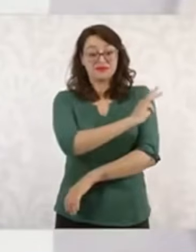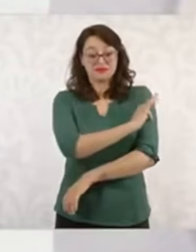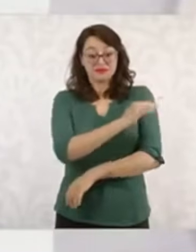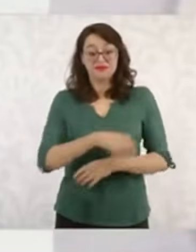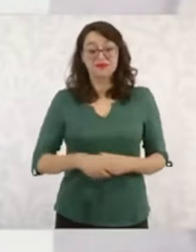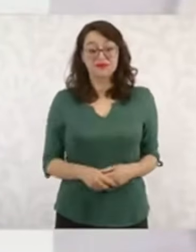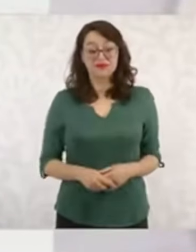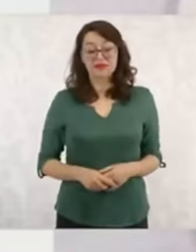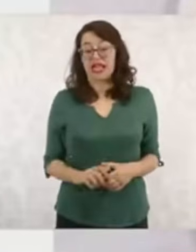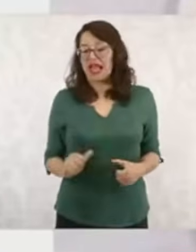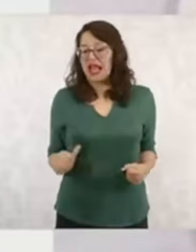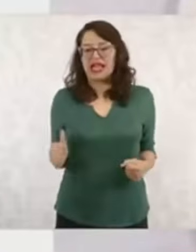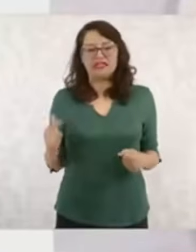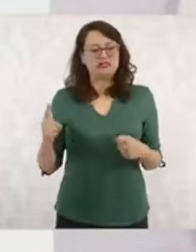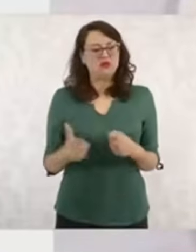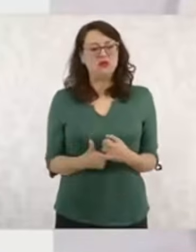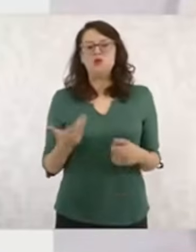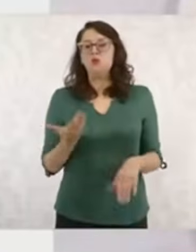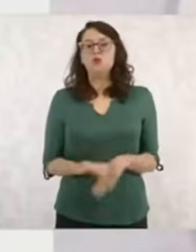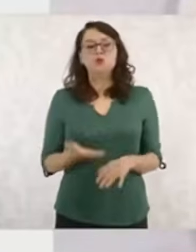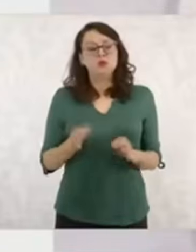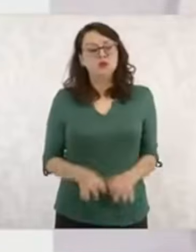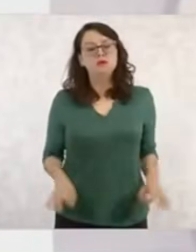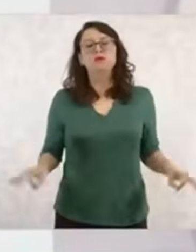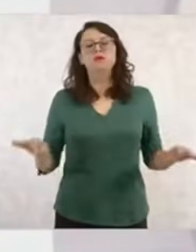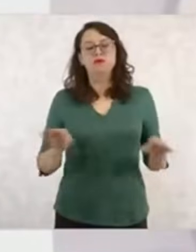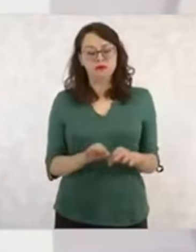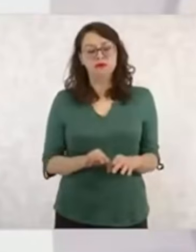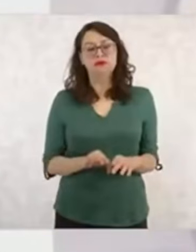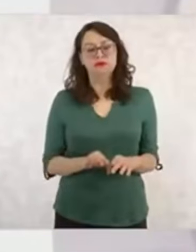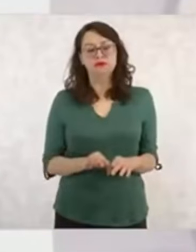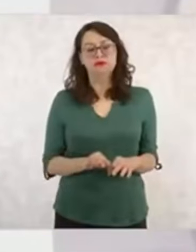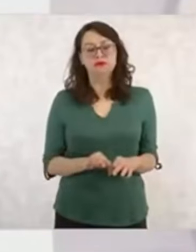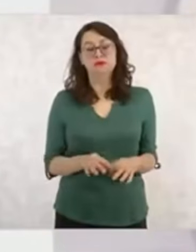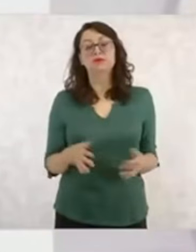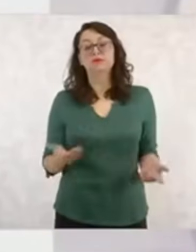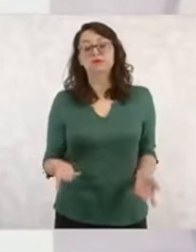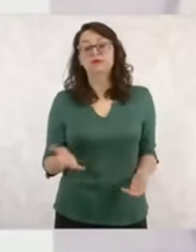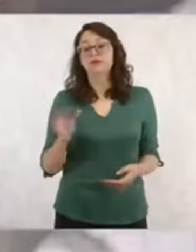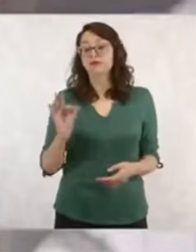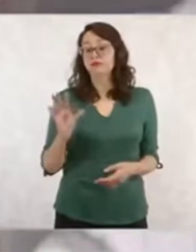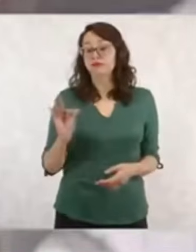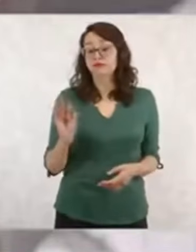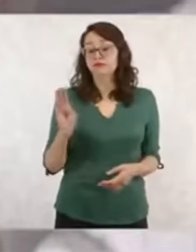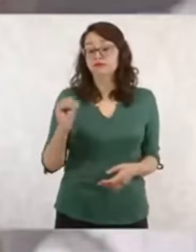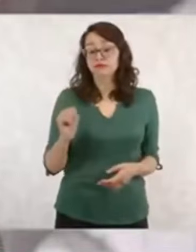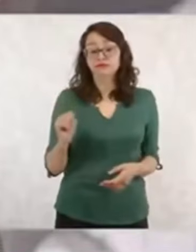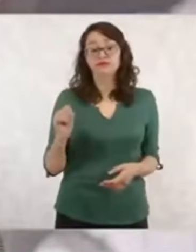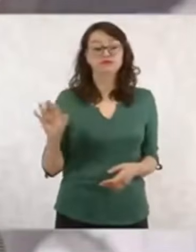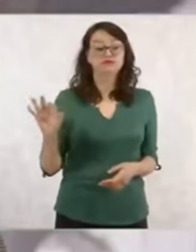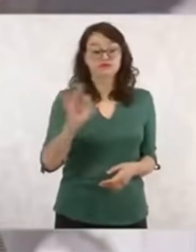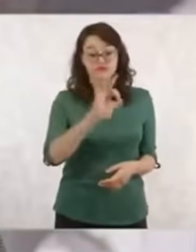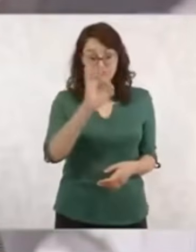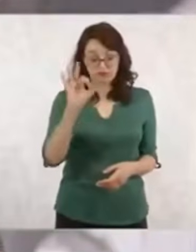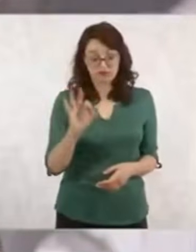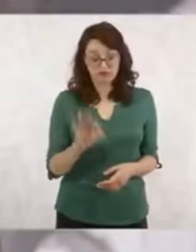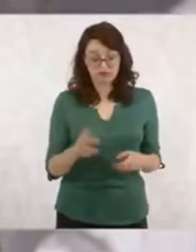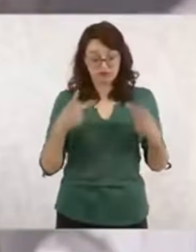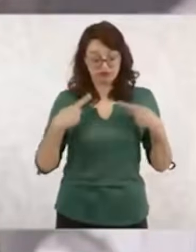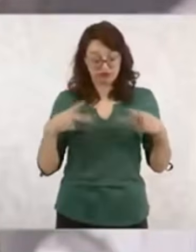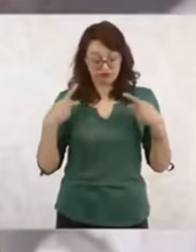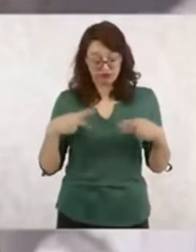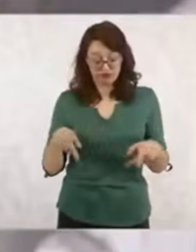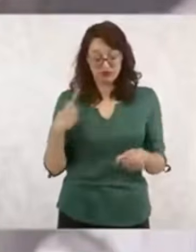importante que quisiera también dejar en claro es que el 49% de los casos que hemos tenido en este